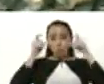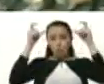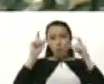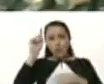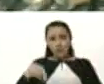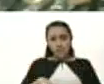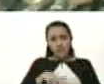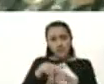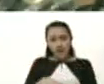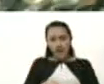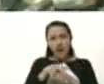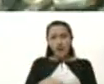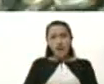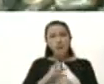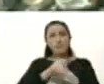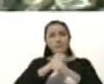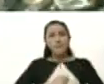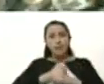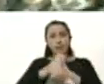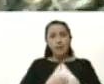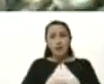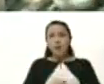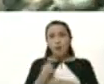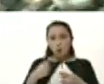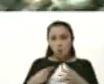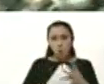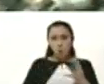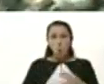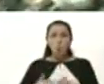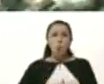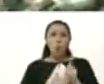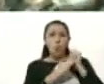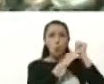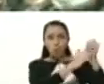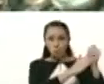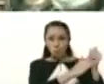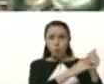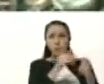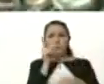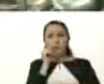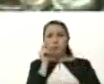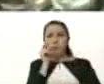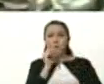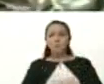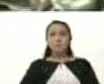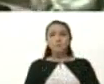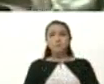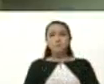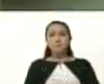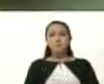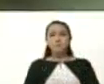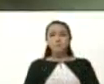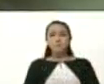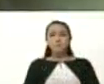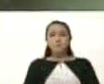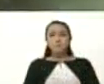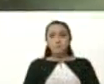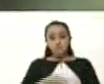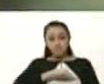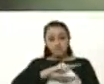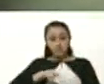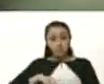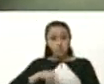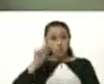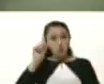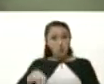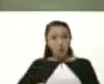voz Luis Mariano Rivera cabalga, el maestro Lauro cabalga, Hernán Gamboa con su hermosísimo cuatro cabalga, y nosotros, por